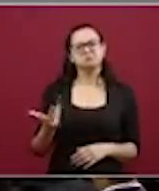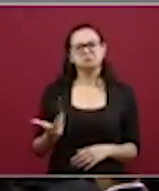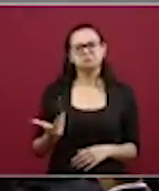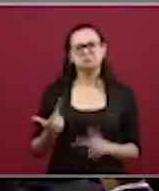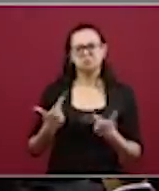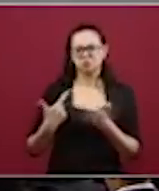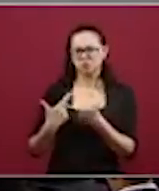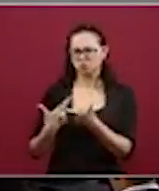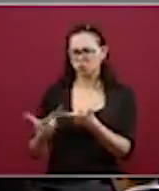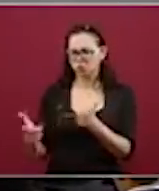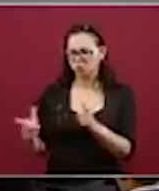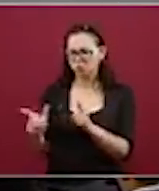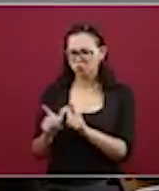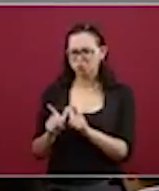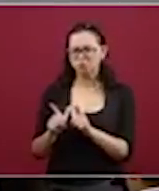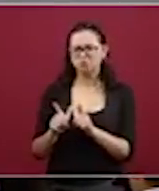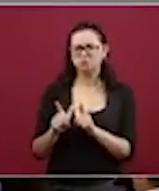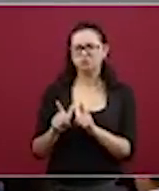grupos